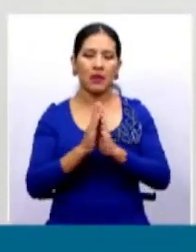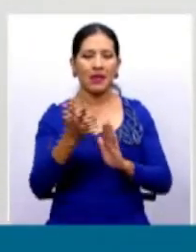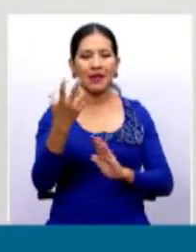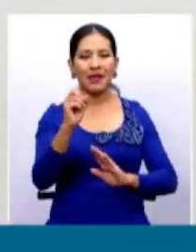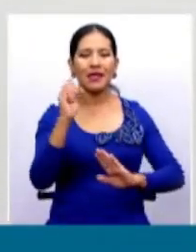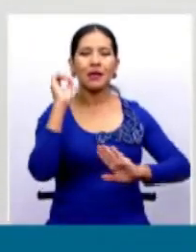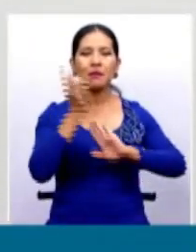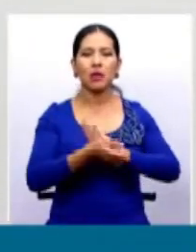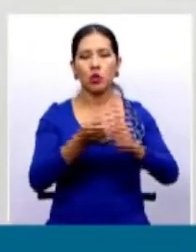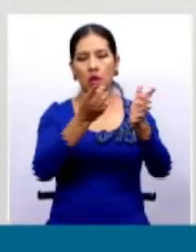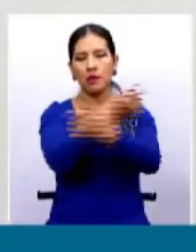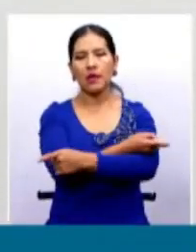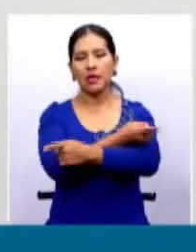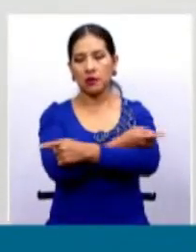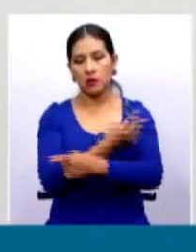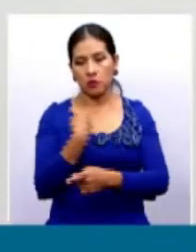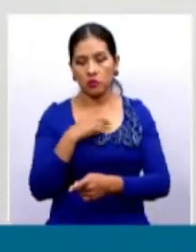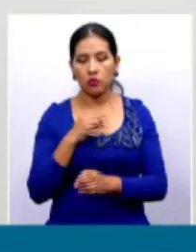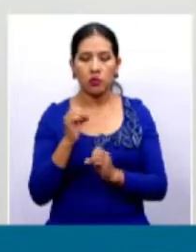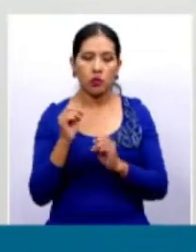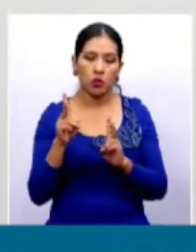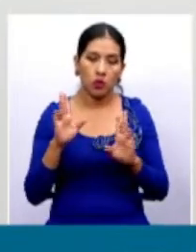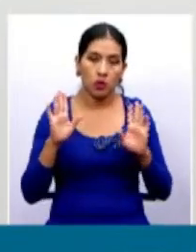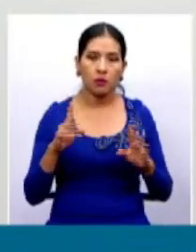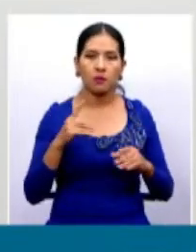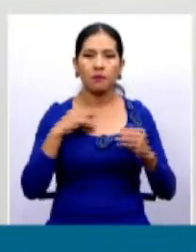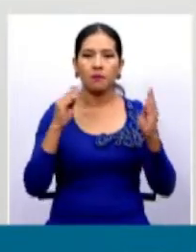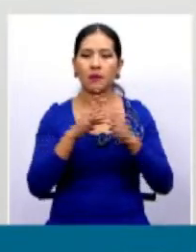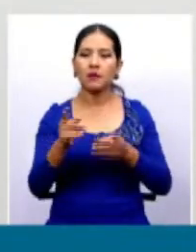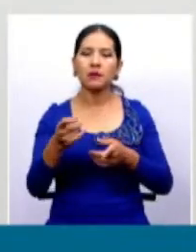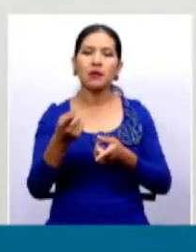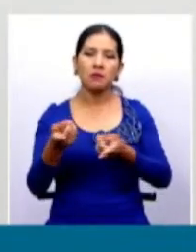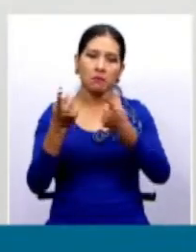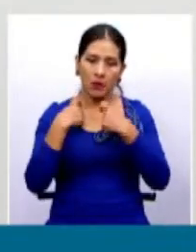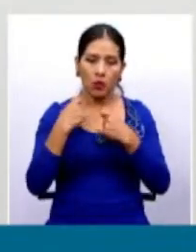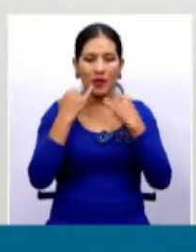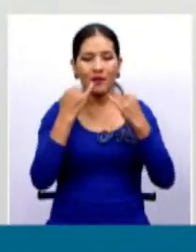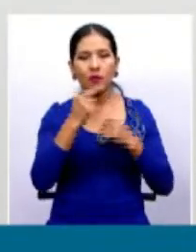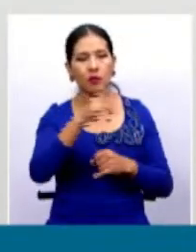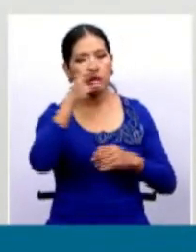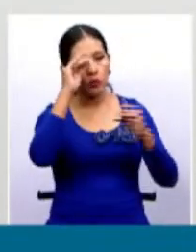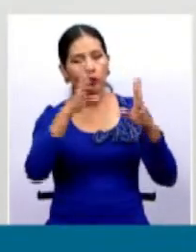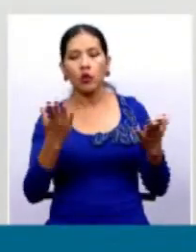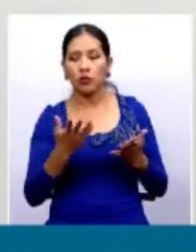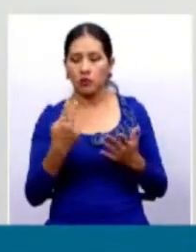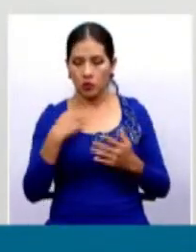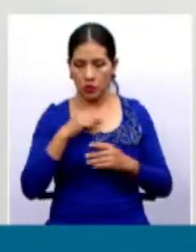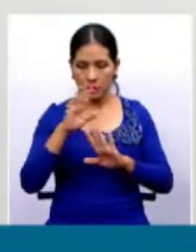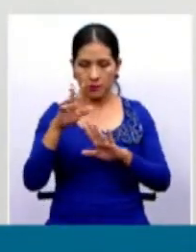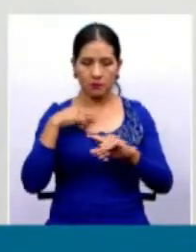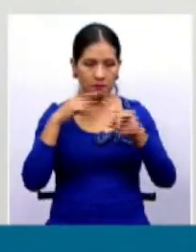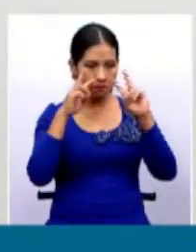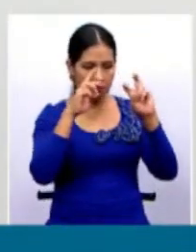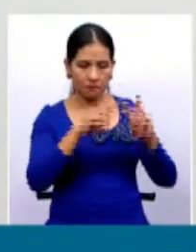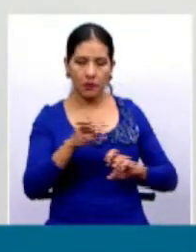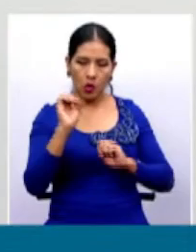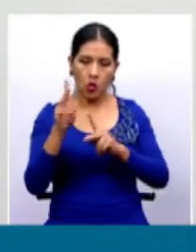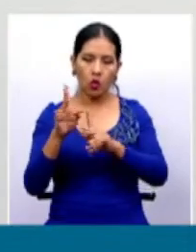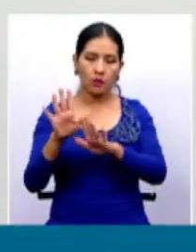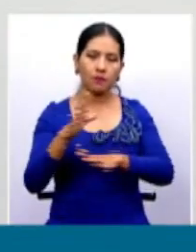media hora cuando nos pidieron información del colega Nosotros hemos hemos accedido hemos